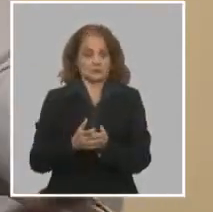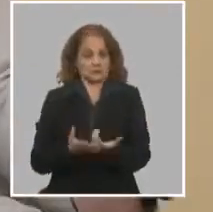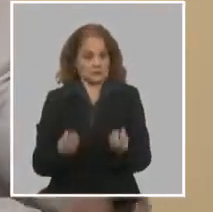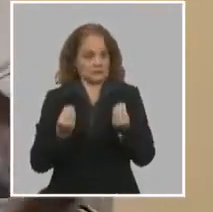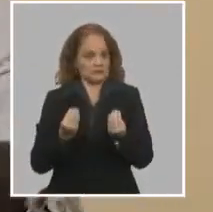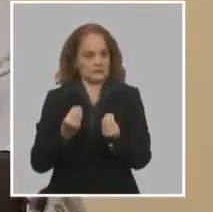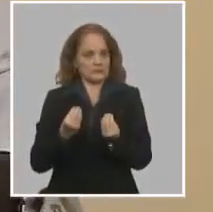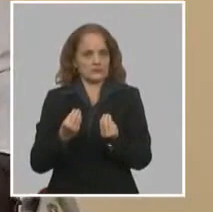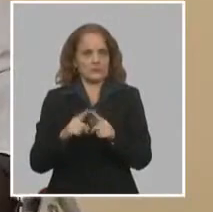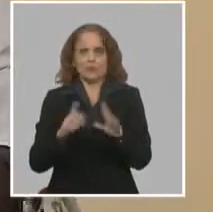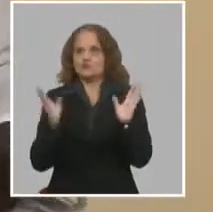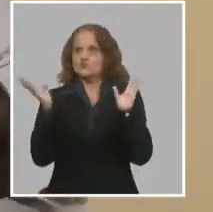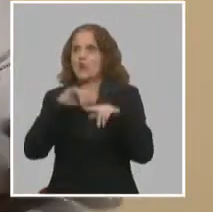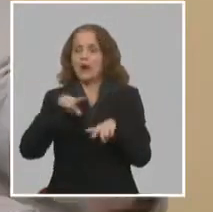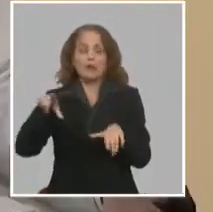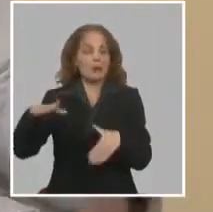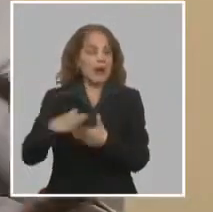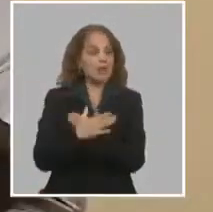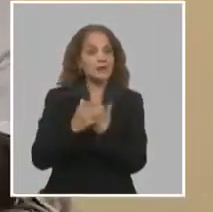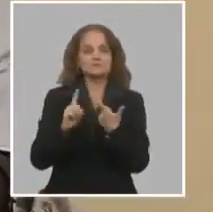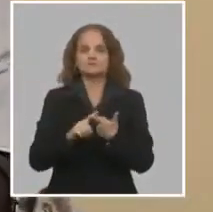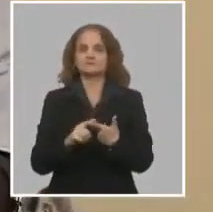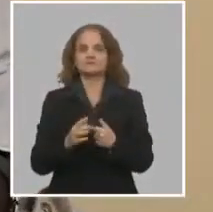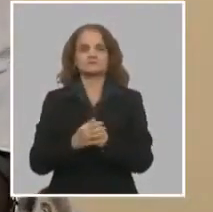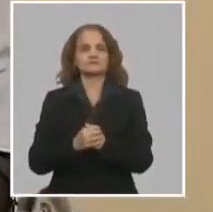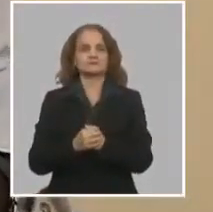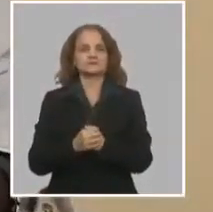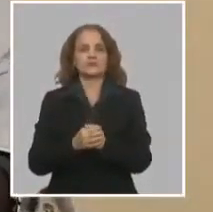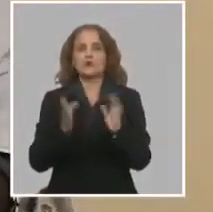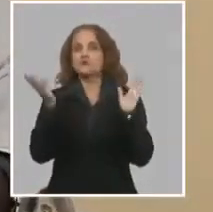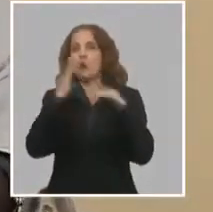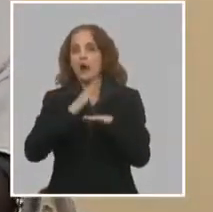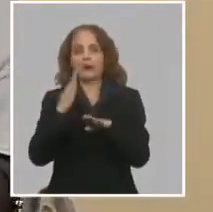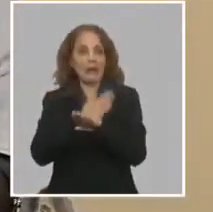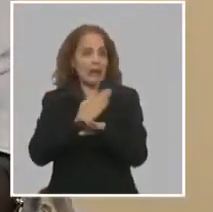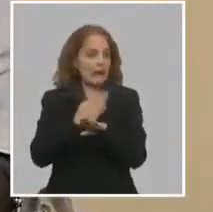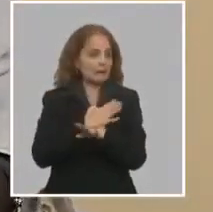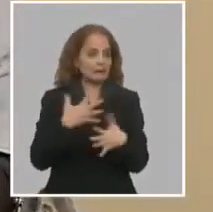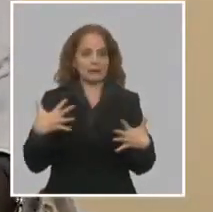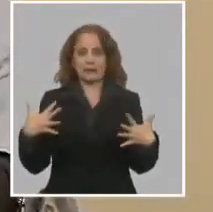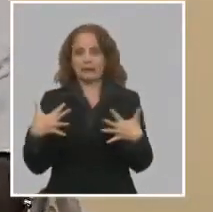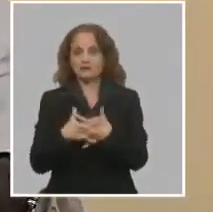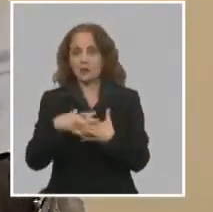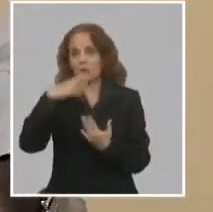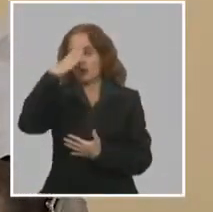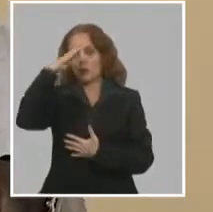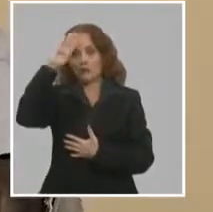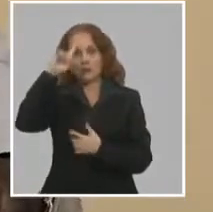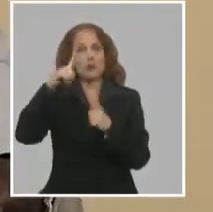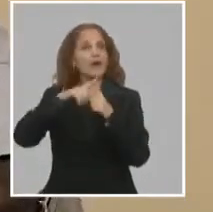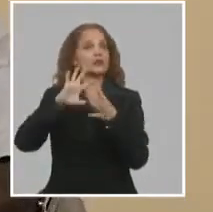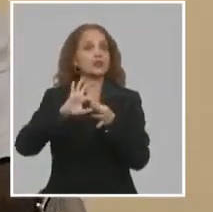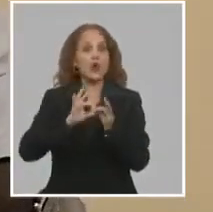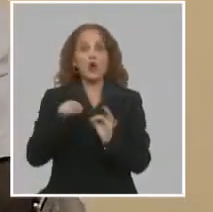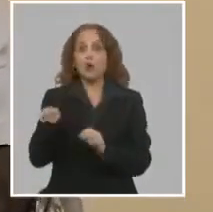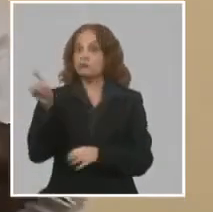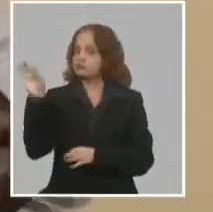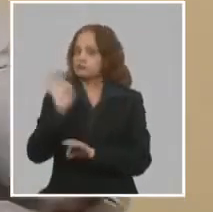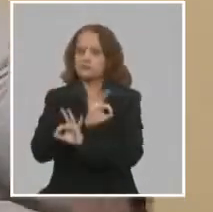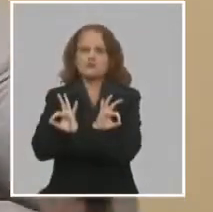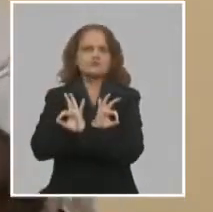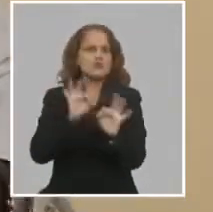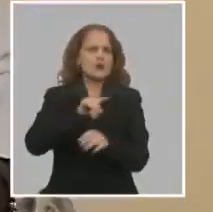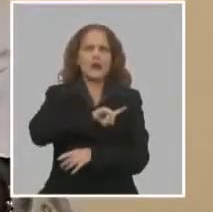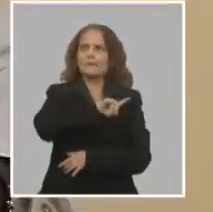Si ahí no tenemos embajada, ahí no tenemos antecedentes de una colaboración médica,